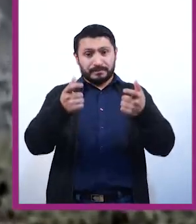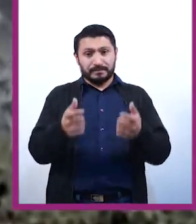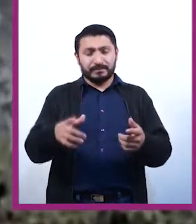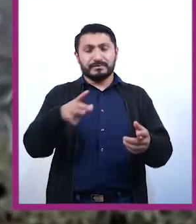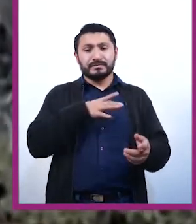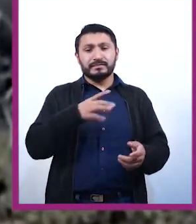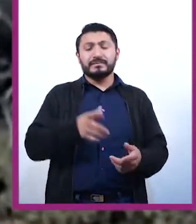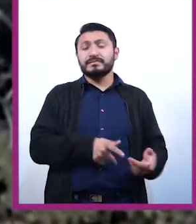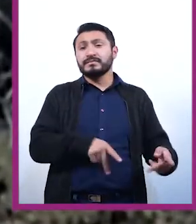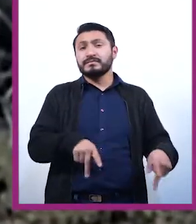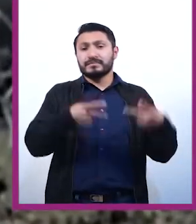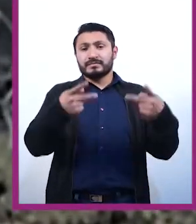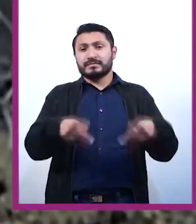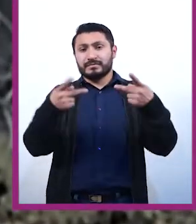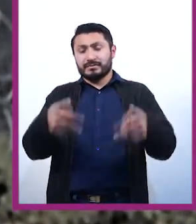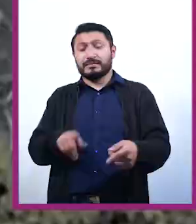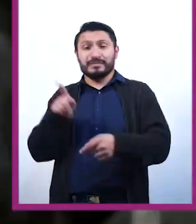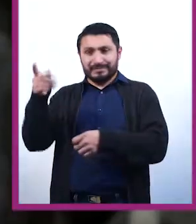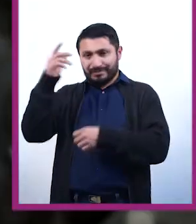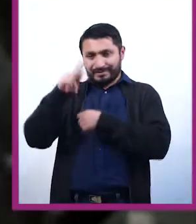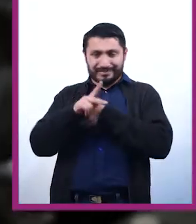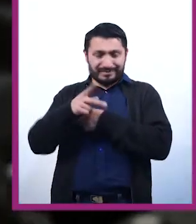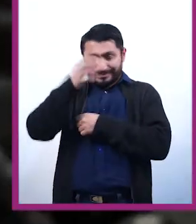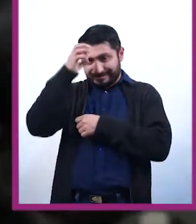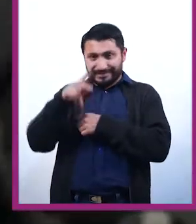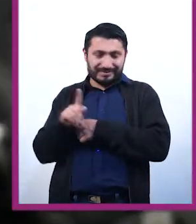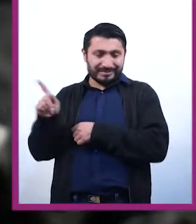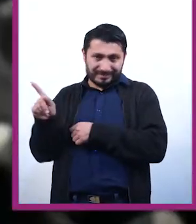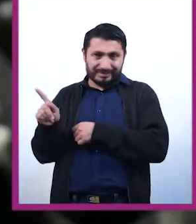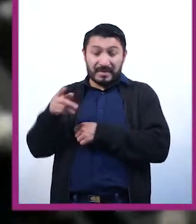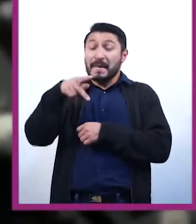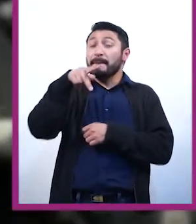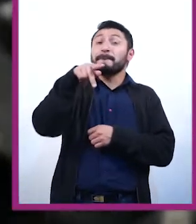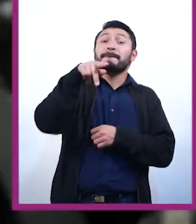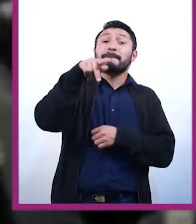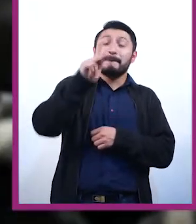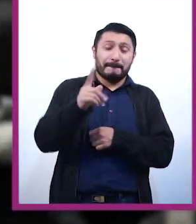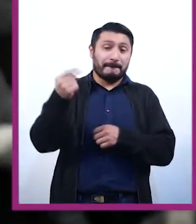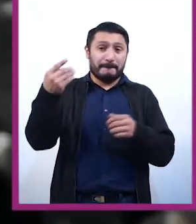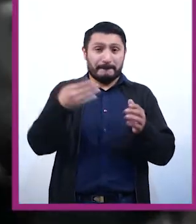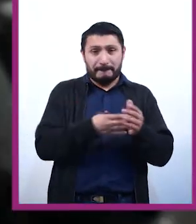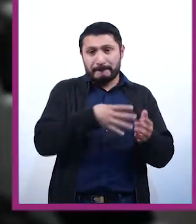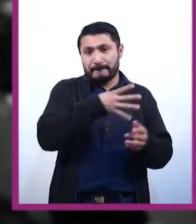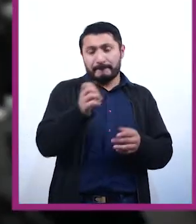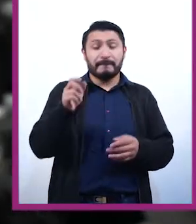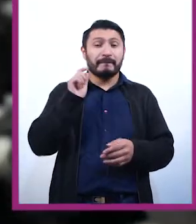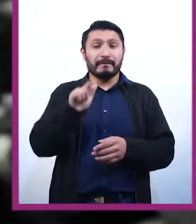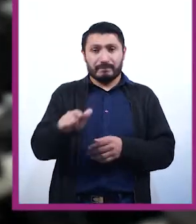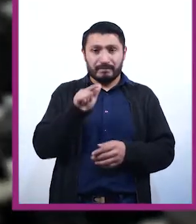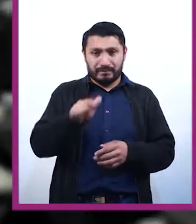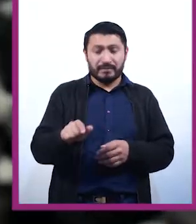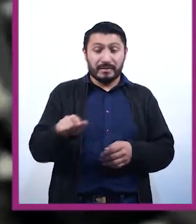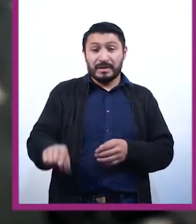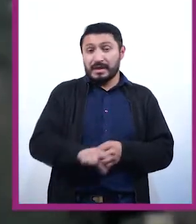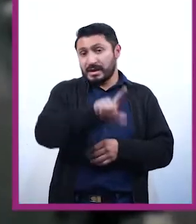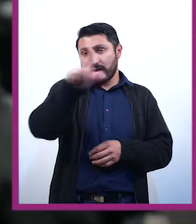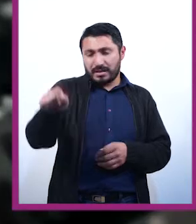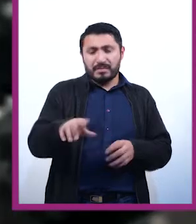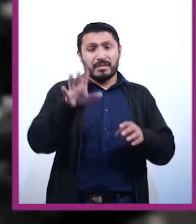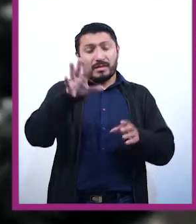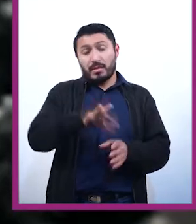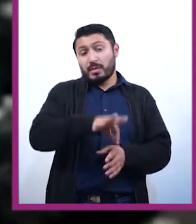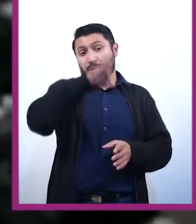estabilidad económica, pues surtían de productos a dichos países europeos. Sin embargo, en